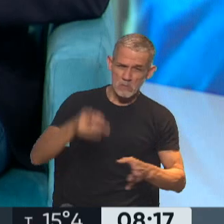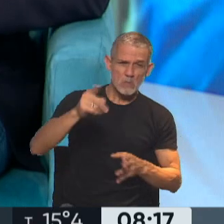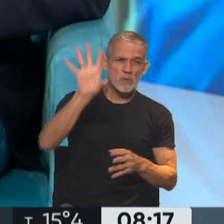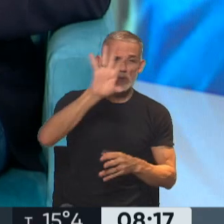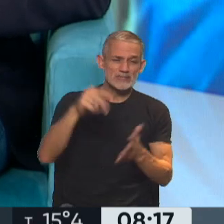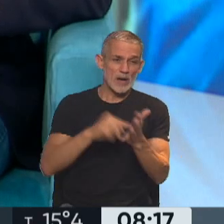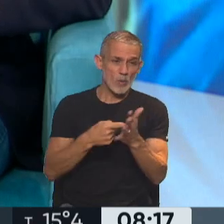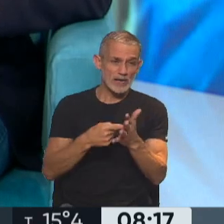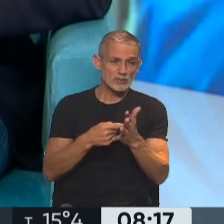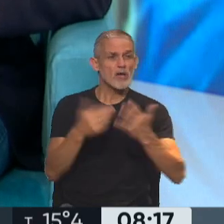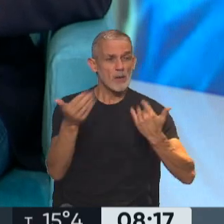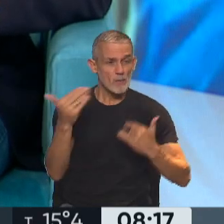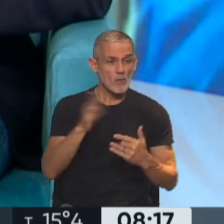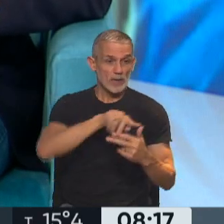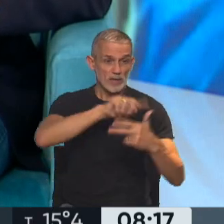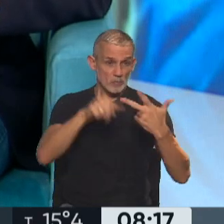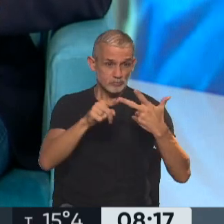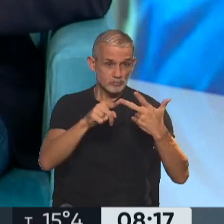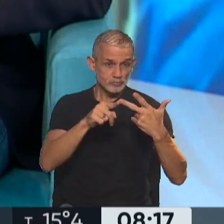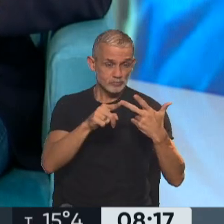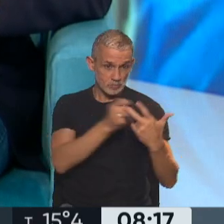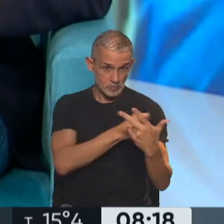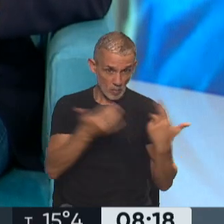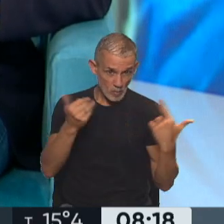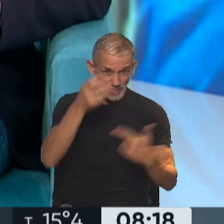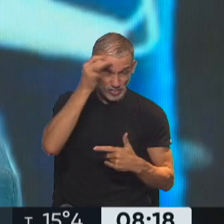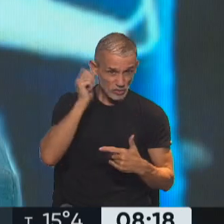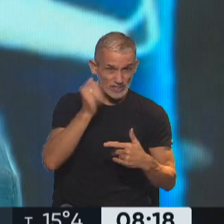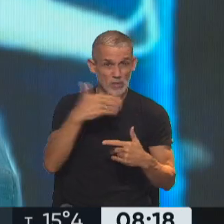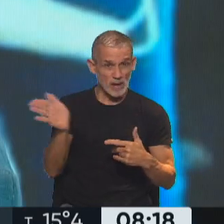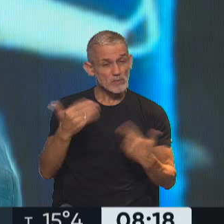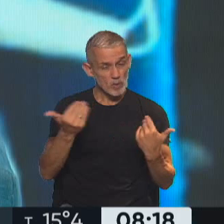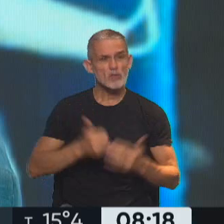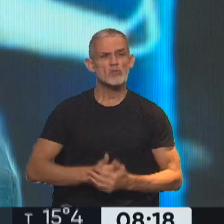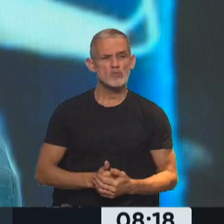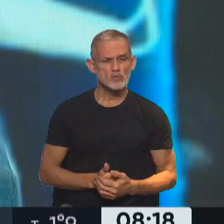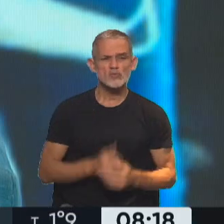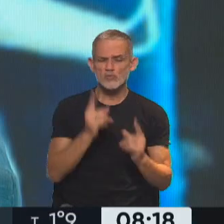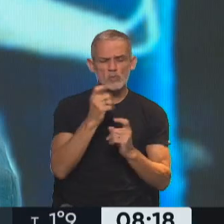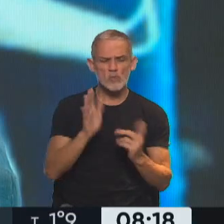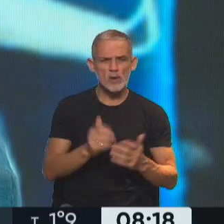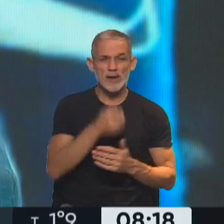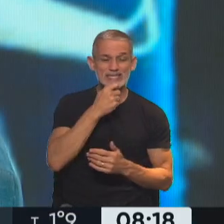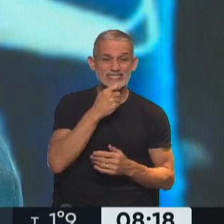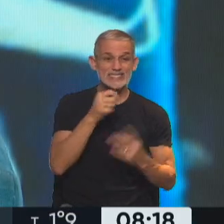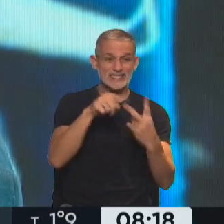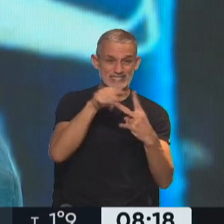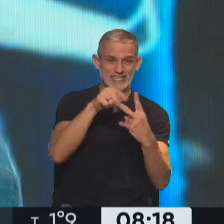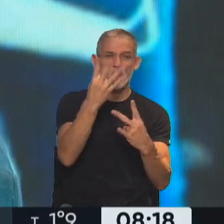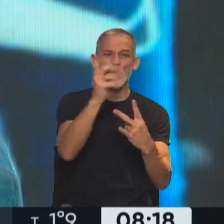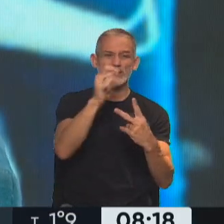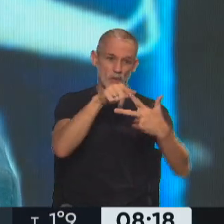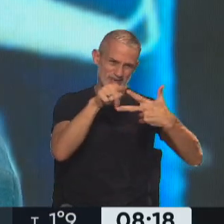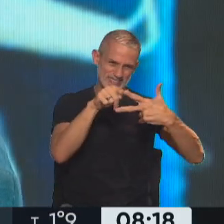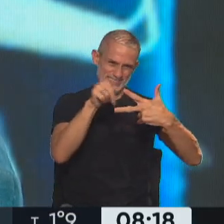provincia de Buenos Aires, Sí. ¿podría darse esa primera dosis de refuerzo si es mayor de 12 años? Sí, Ahí sin va. problemas. Y si pasaron 4 meses